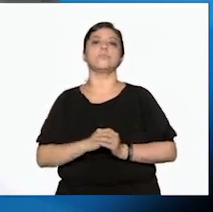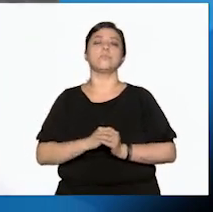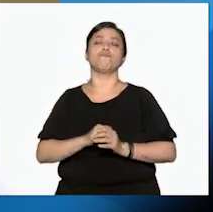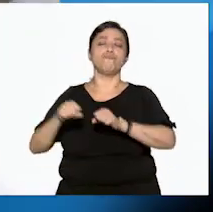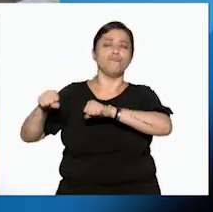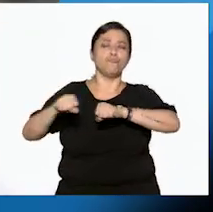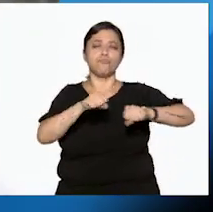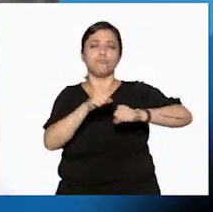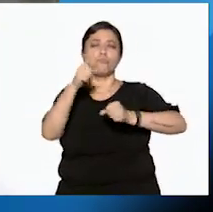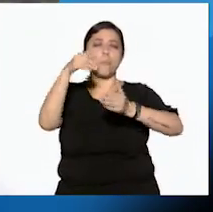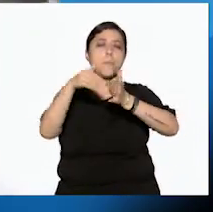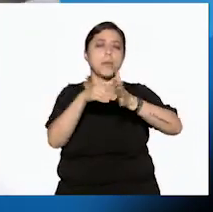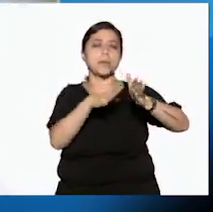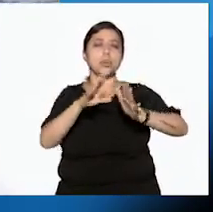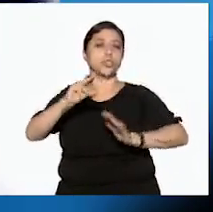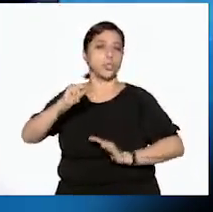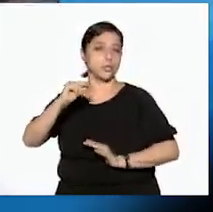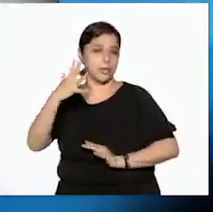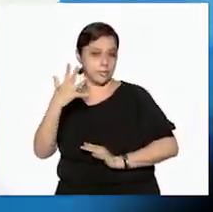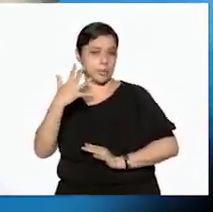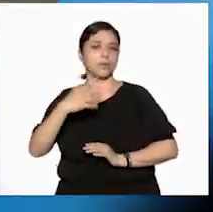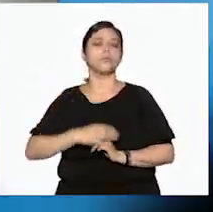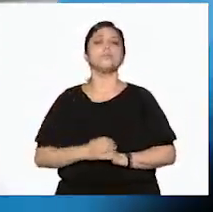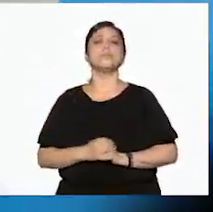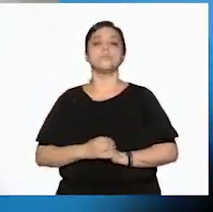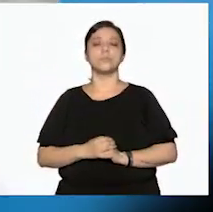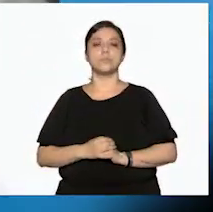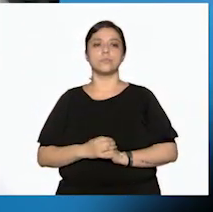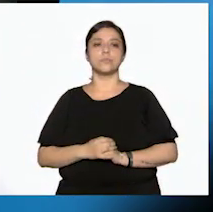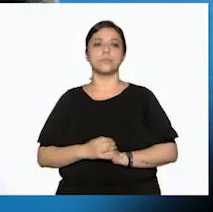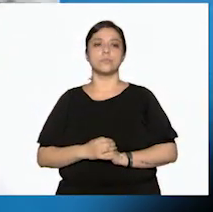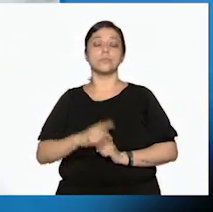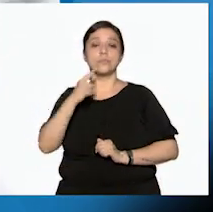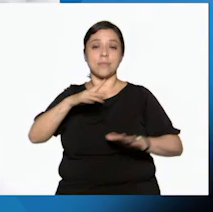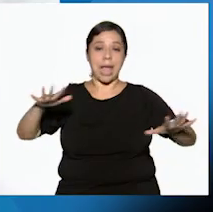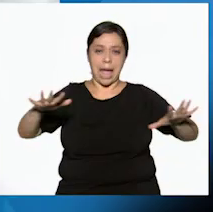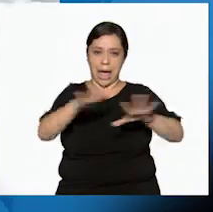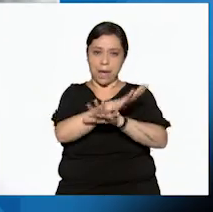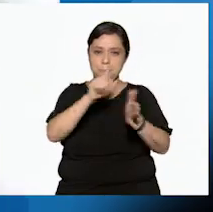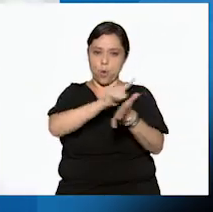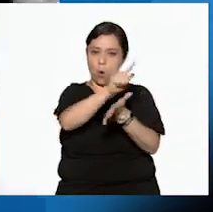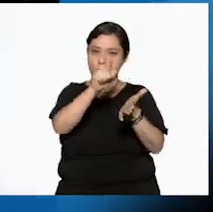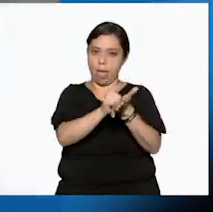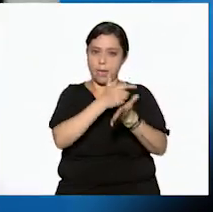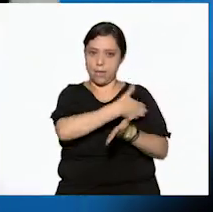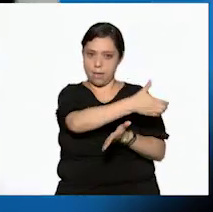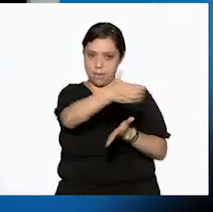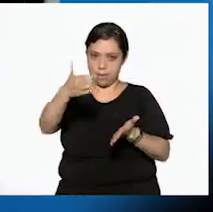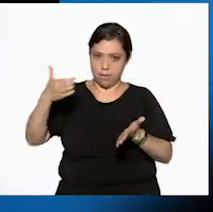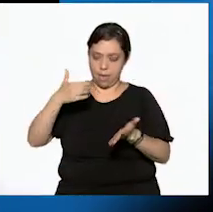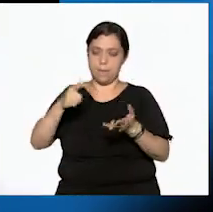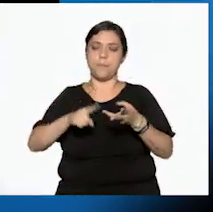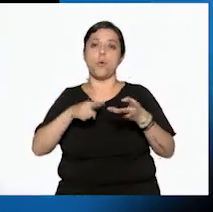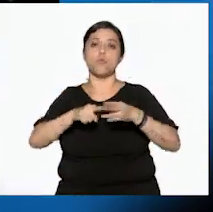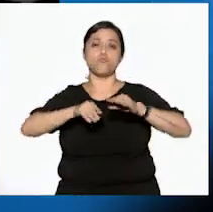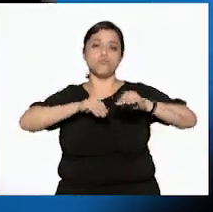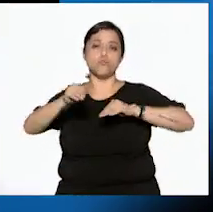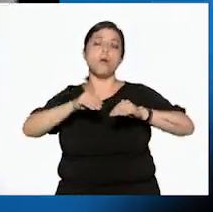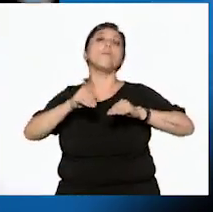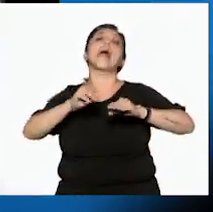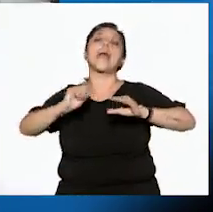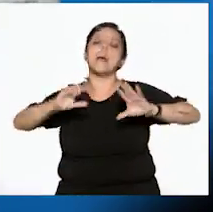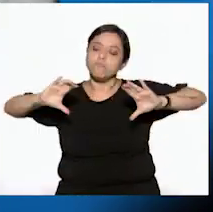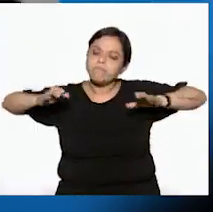terremoto de 1985. La reforma agraria. El movimiento estudiantil